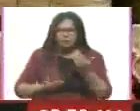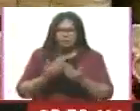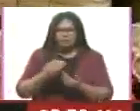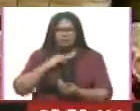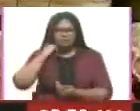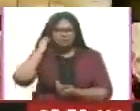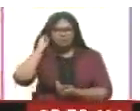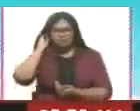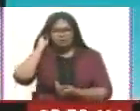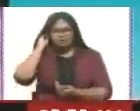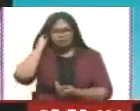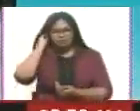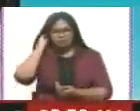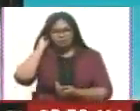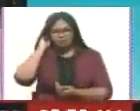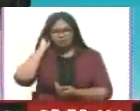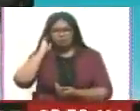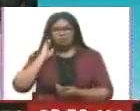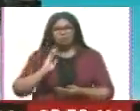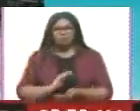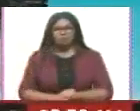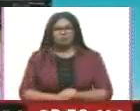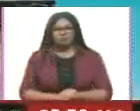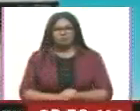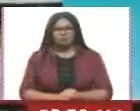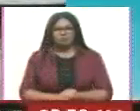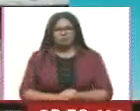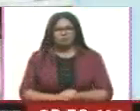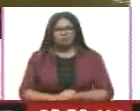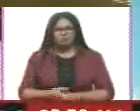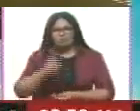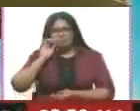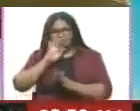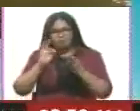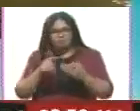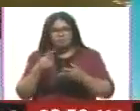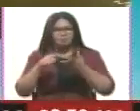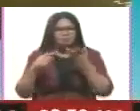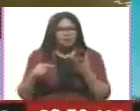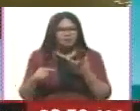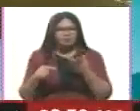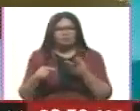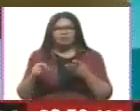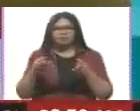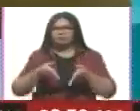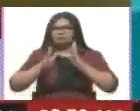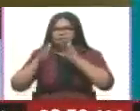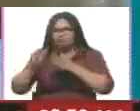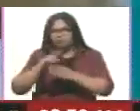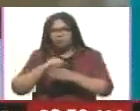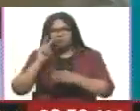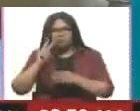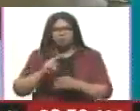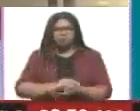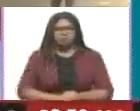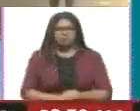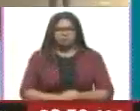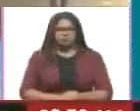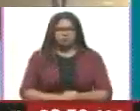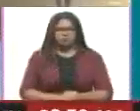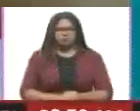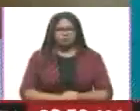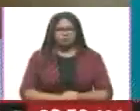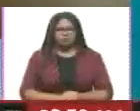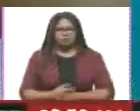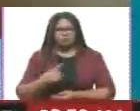ciudad universitaria tiene 2 kilómetros aproximadamente de corredores cubiertos con distintas estructuras, con distintos diseños de cubierta que el maestro Villanueva,